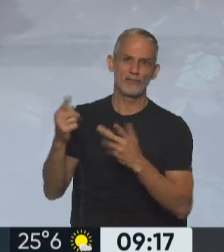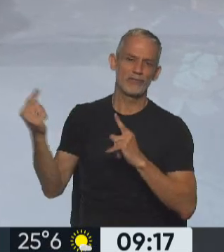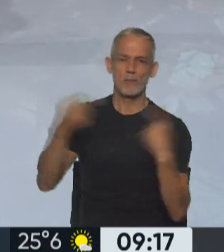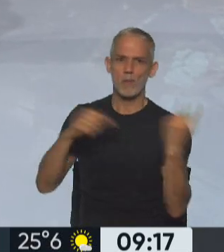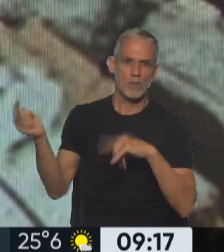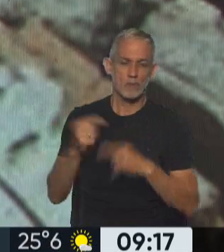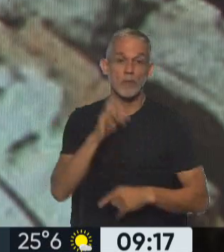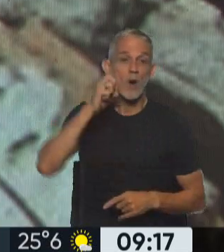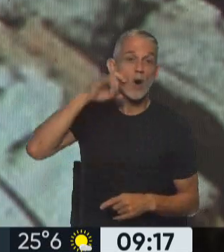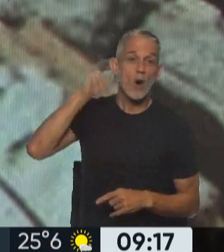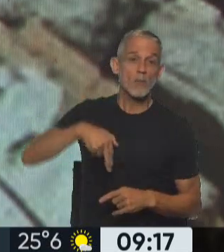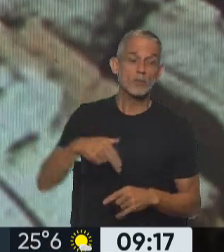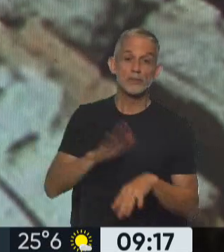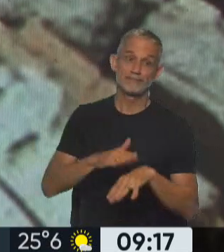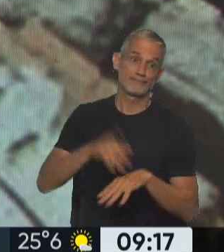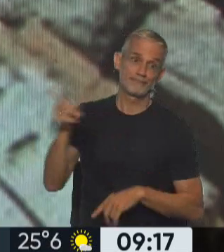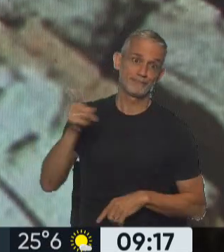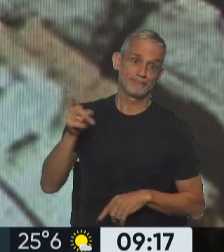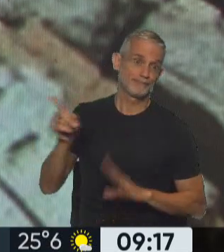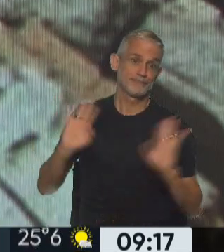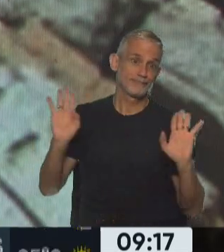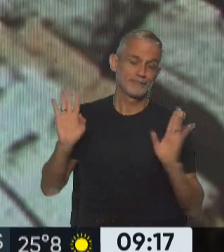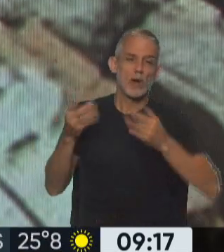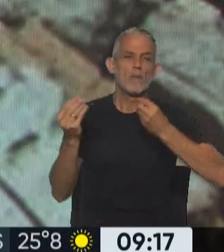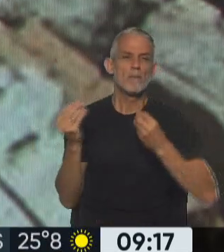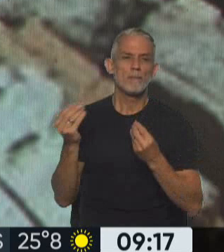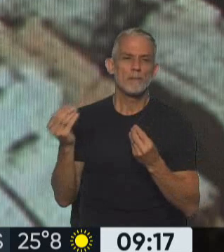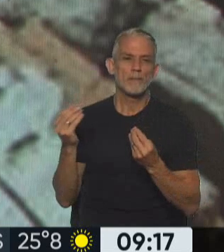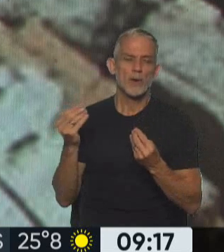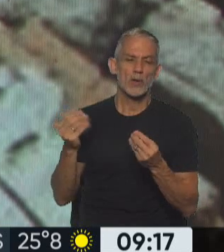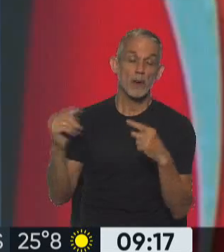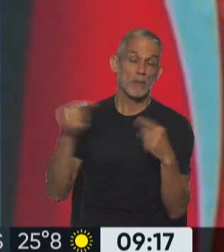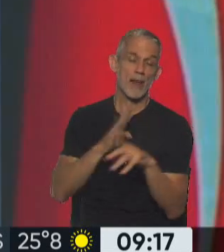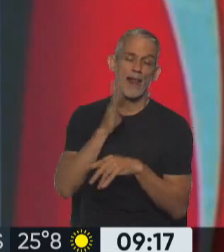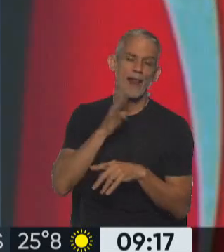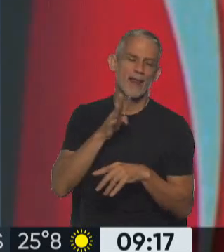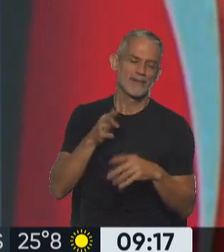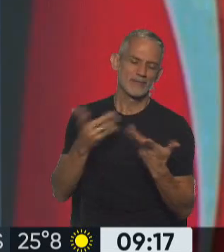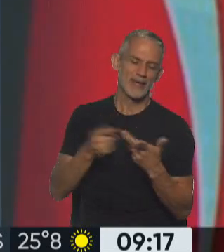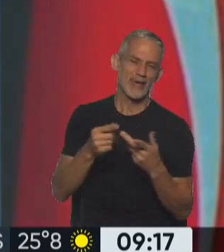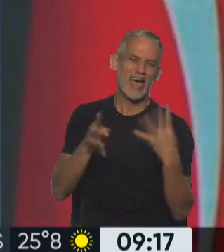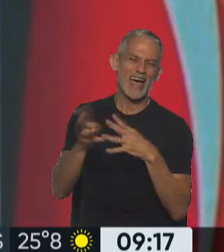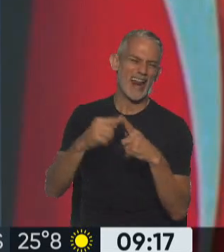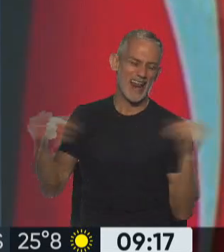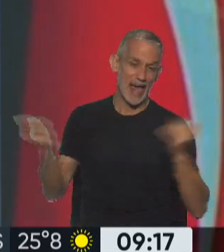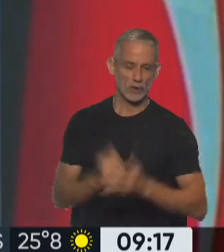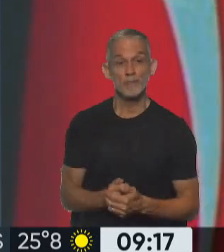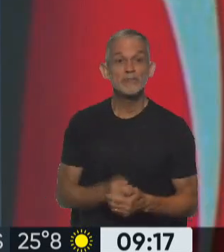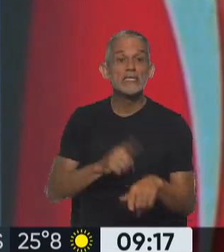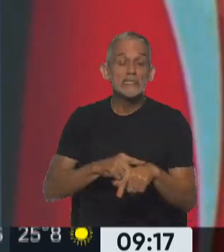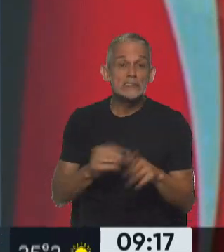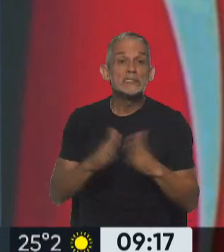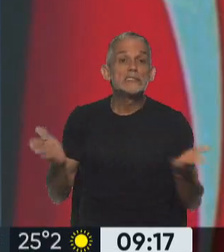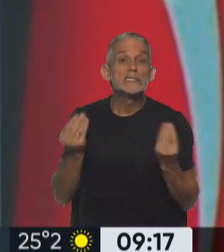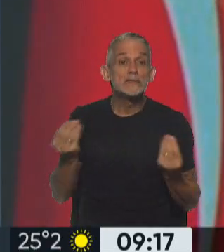conflicto. Putin las responsabiliza justamente por la extensión del conflicto. Vos decías, mientras tanto, la pregunta, ¿y mientras